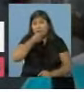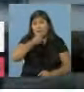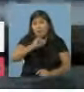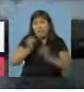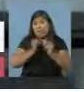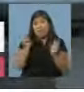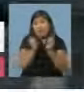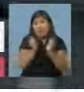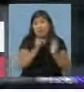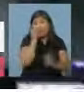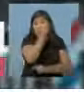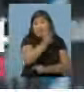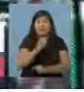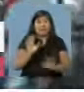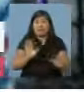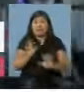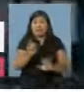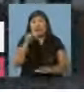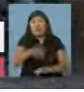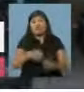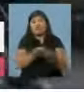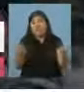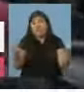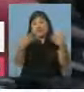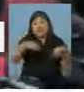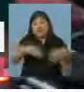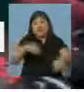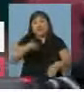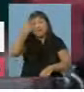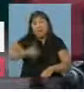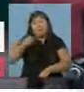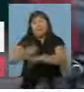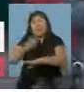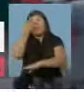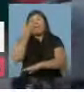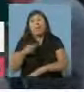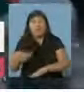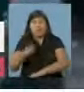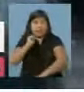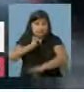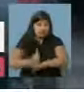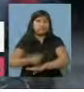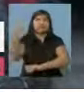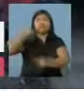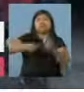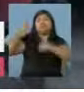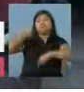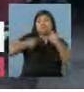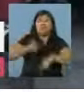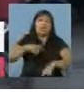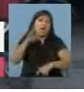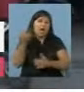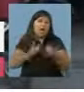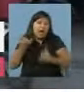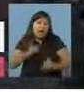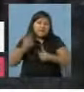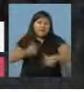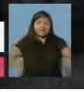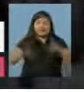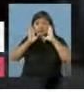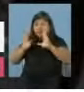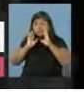mal, porque así uno va aprendiendo, aunque tenga canas y hace mucho tiempo que está en el peronismo. Lo mejor es escuchar a la gente, lo mejor